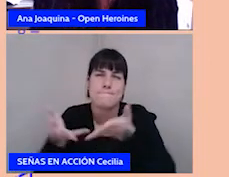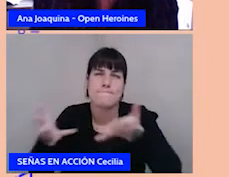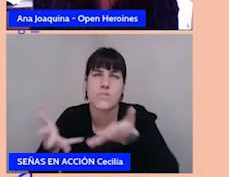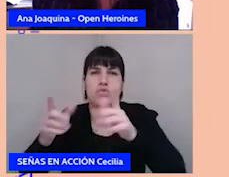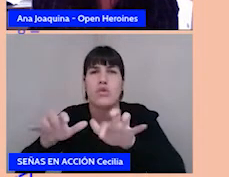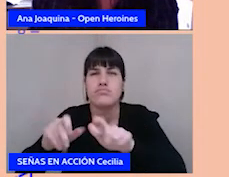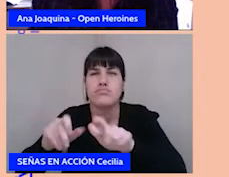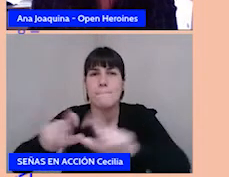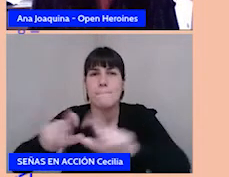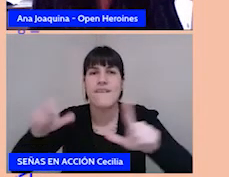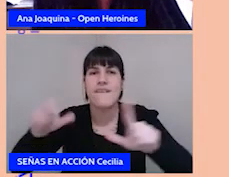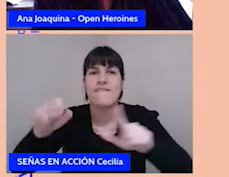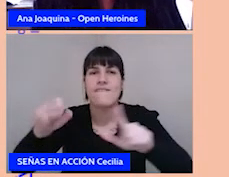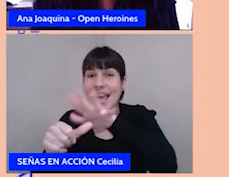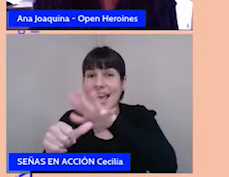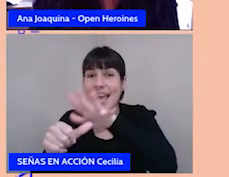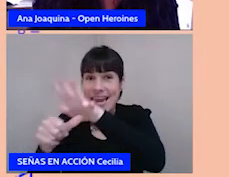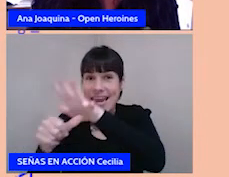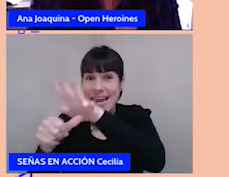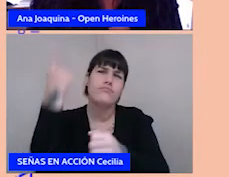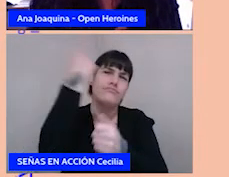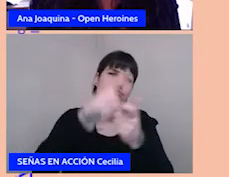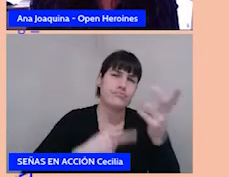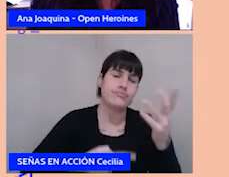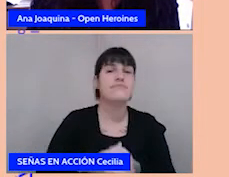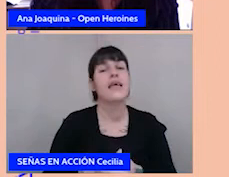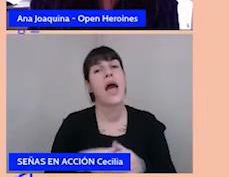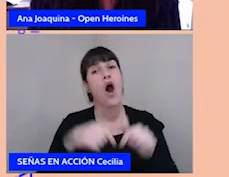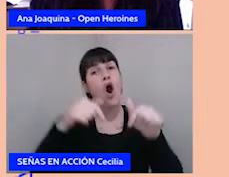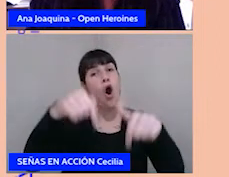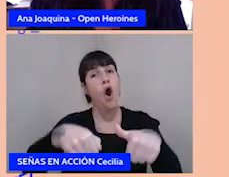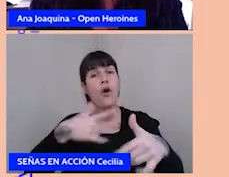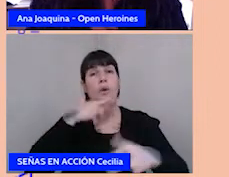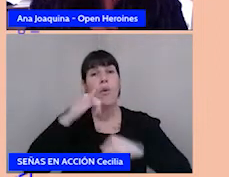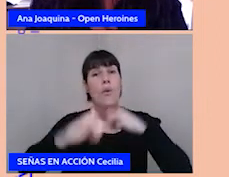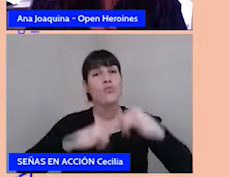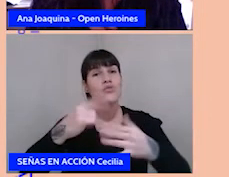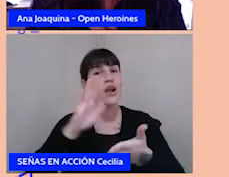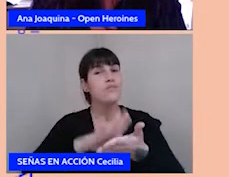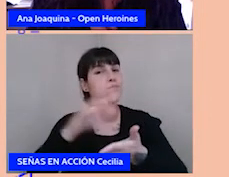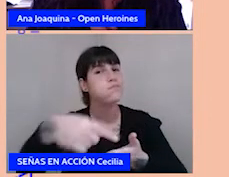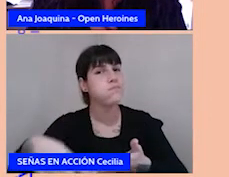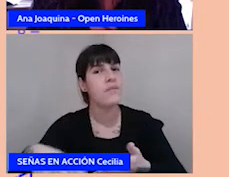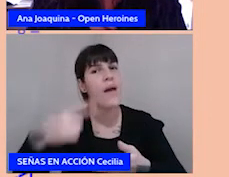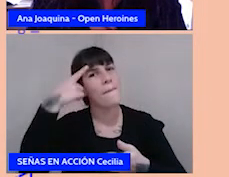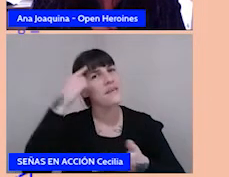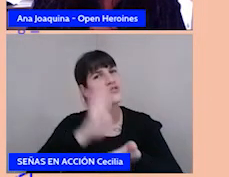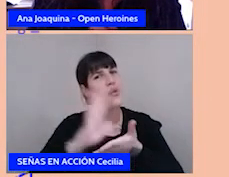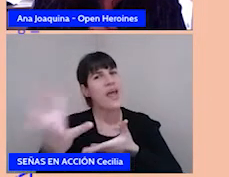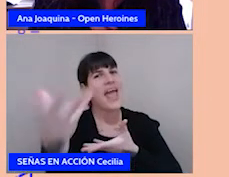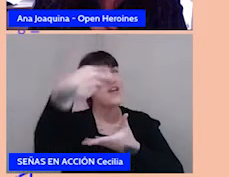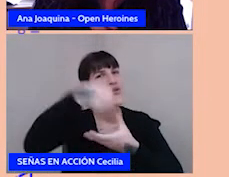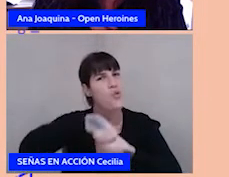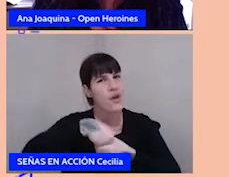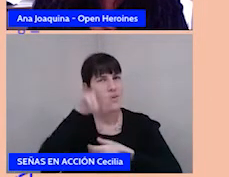o un poco de lo que vamos a hablar hoy, es de cómo pensar la inclusión de mujeres y los retos para la inclusión